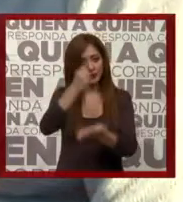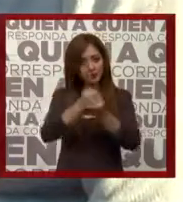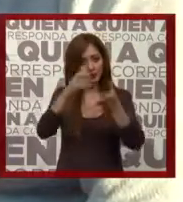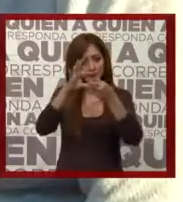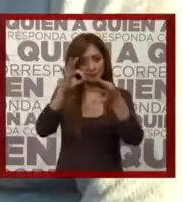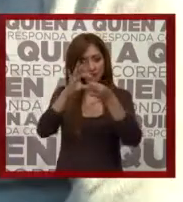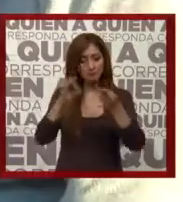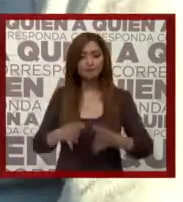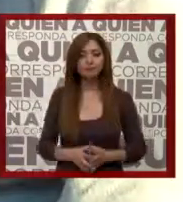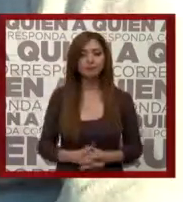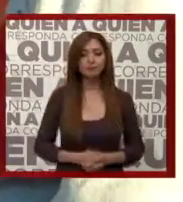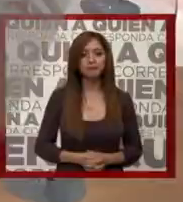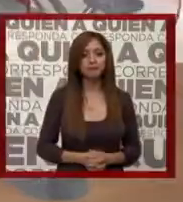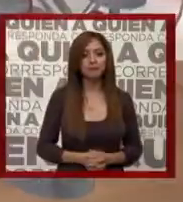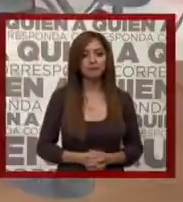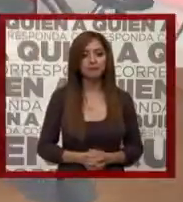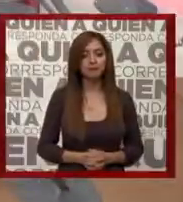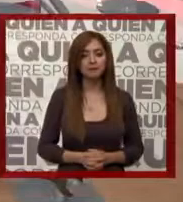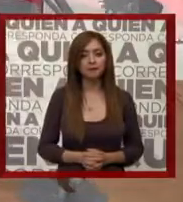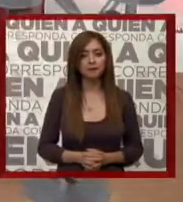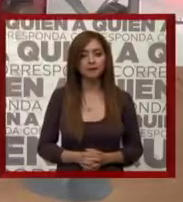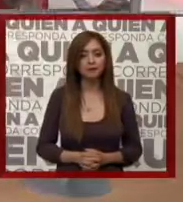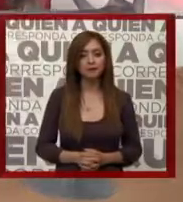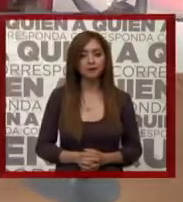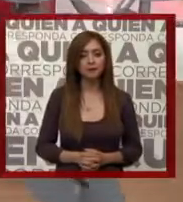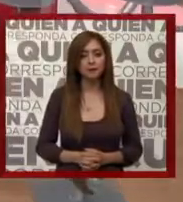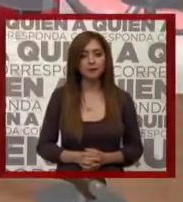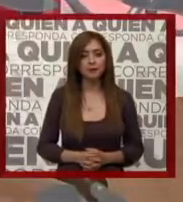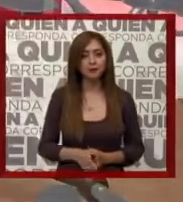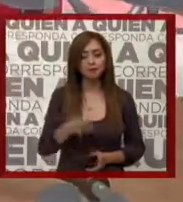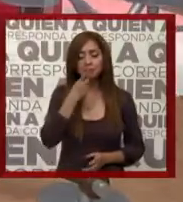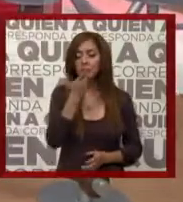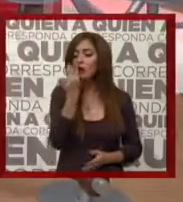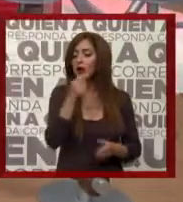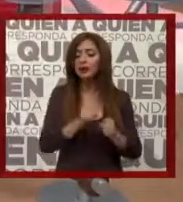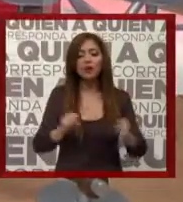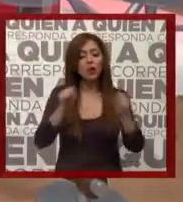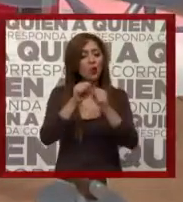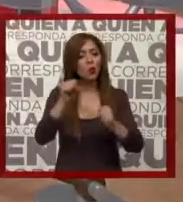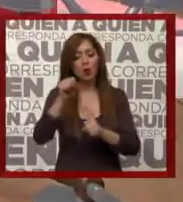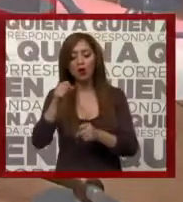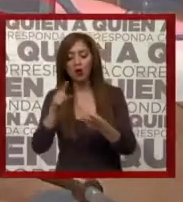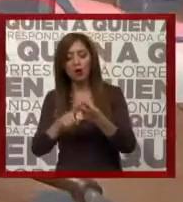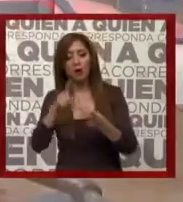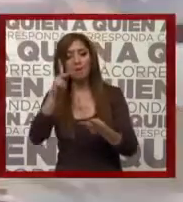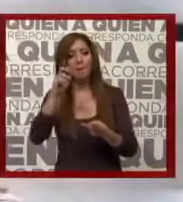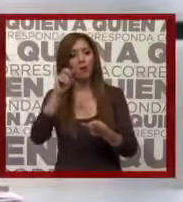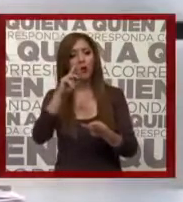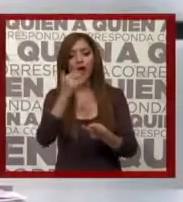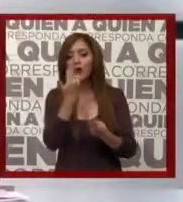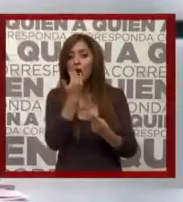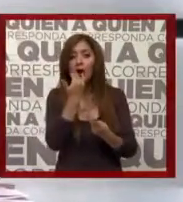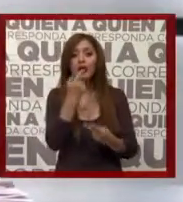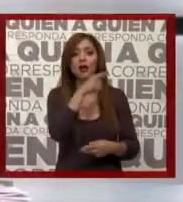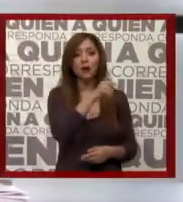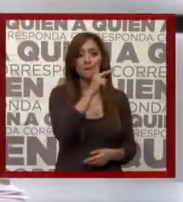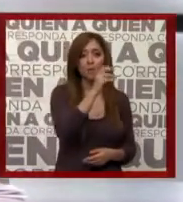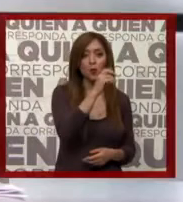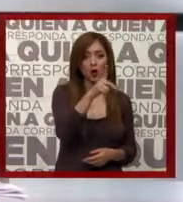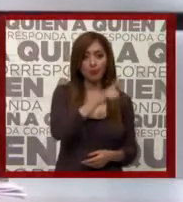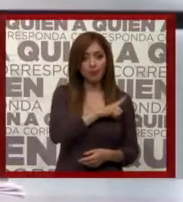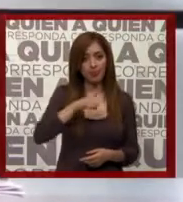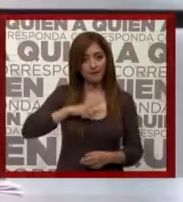Corresponda. Nos dice que no cuenta con seguro social ni con seguro popular. Lo del seguro popular uno tiene que ir a tramitarlo, ¿no?